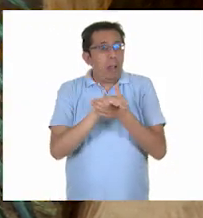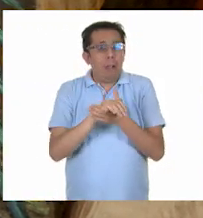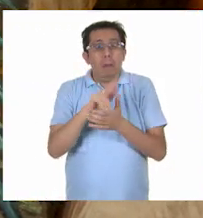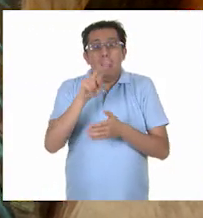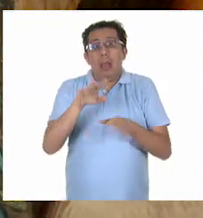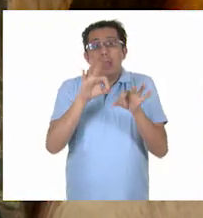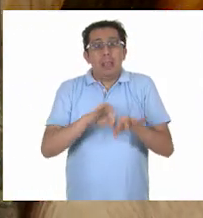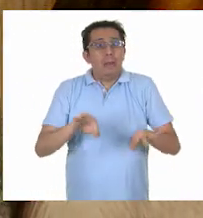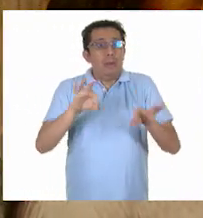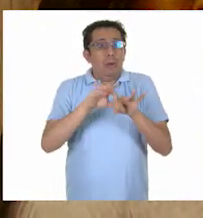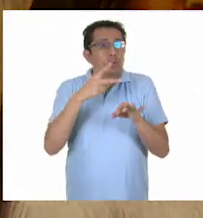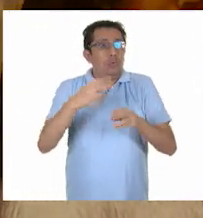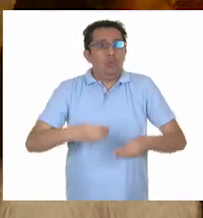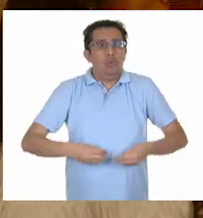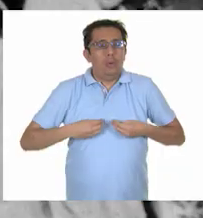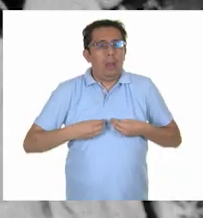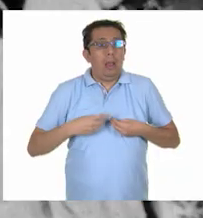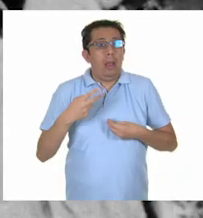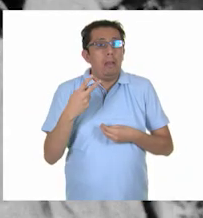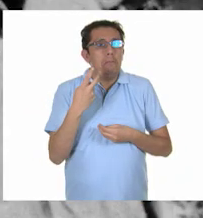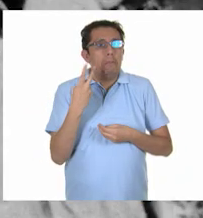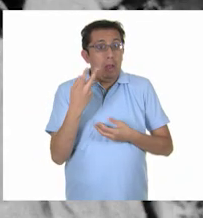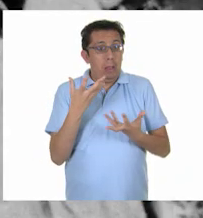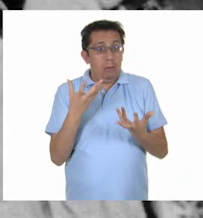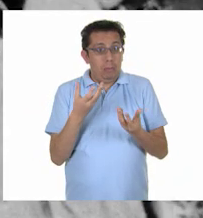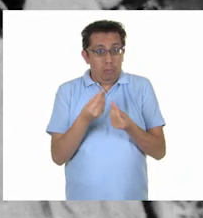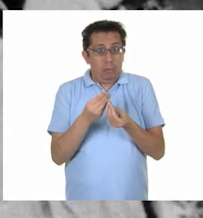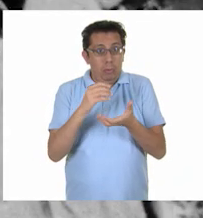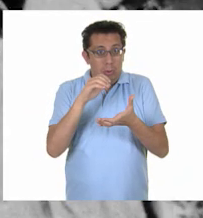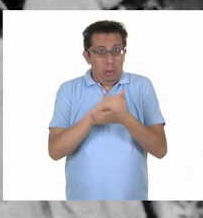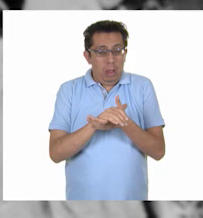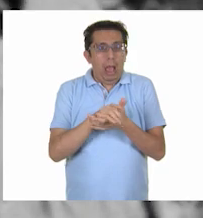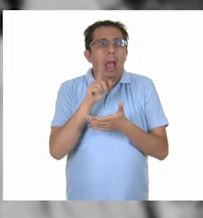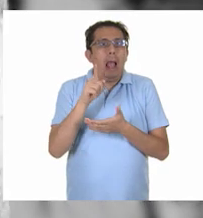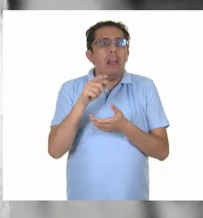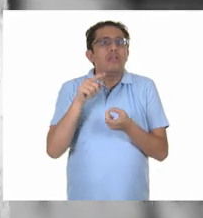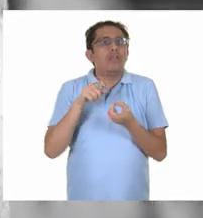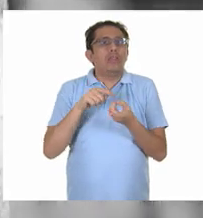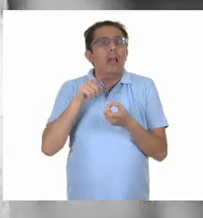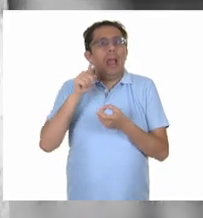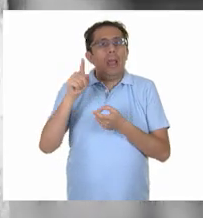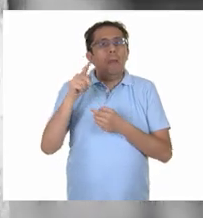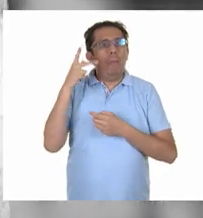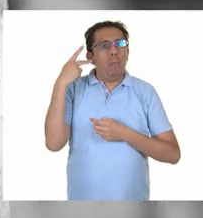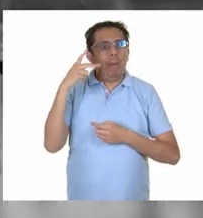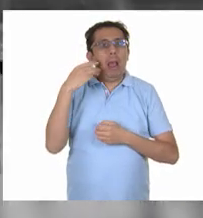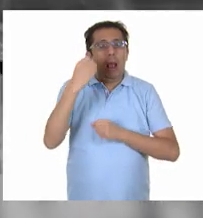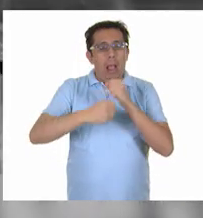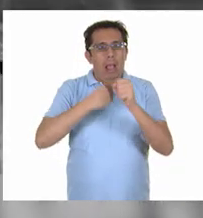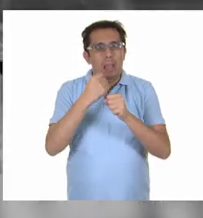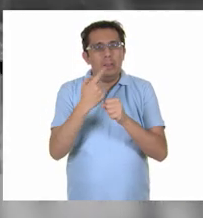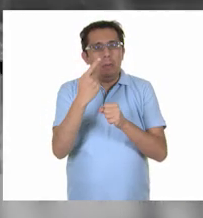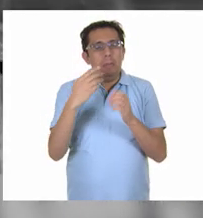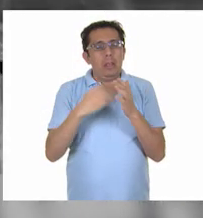vida. La unión con Lilia fue fundamental y la selló en Puebla en 1947.